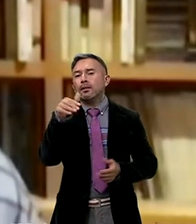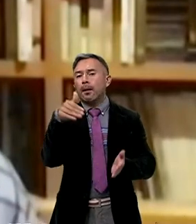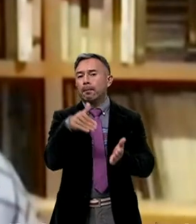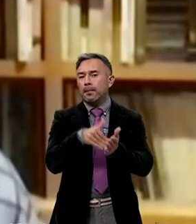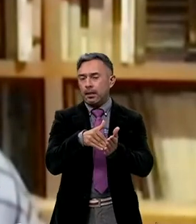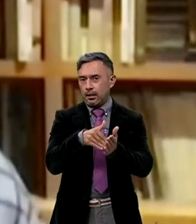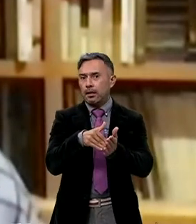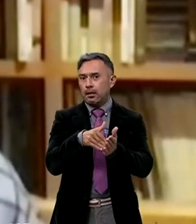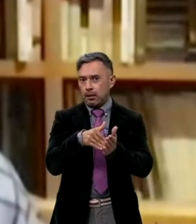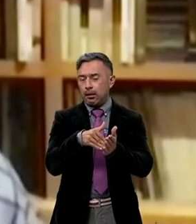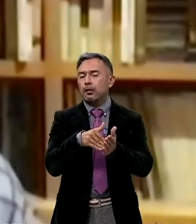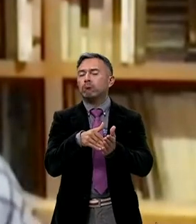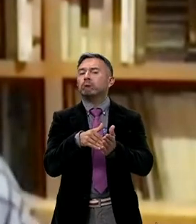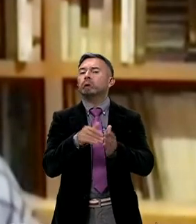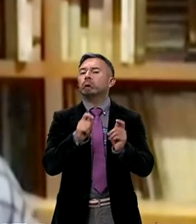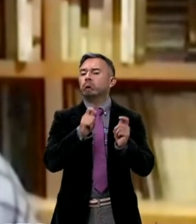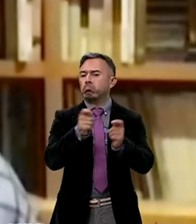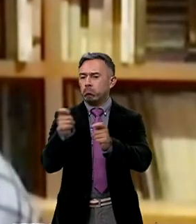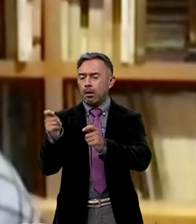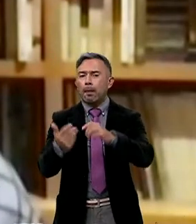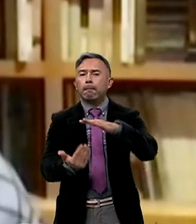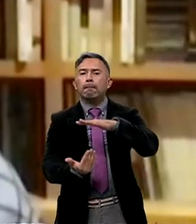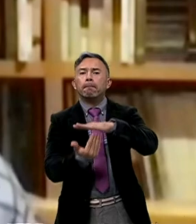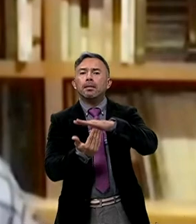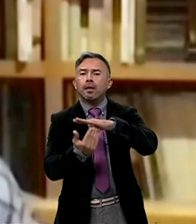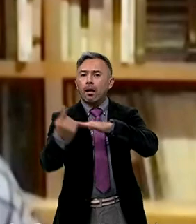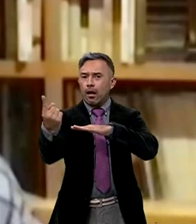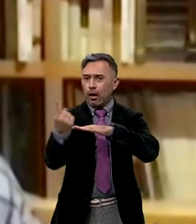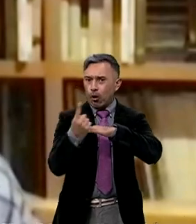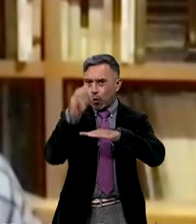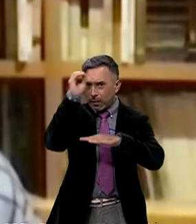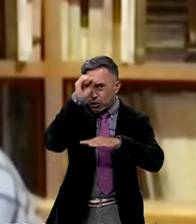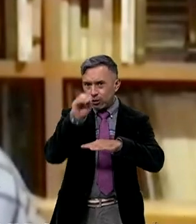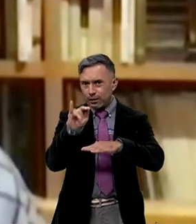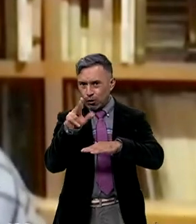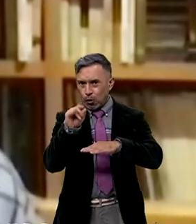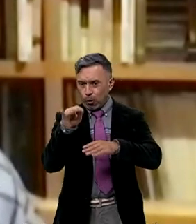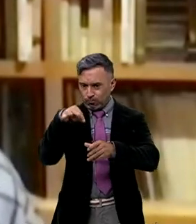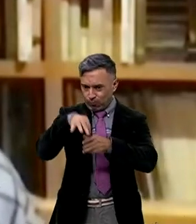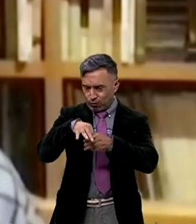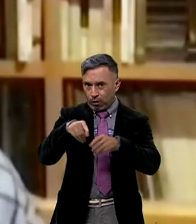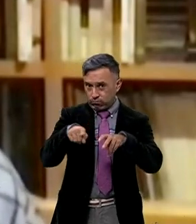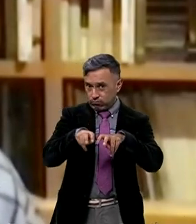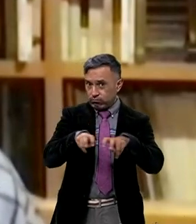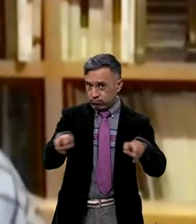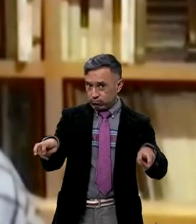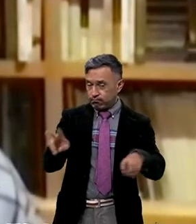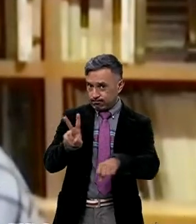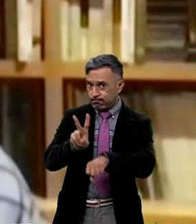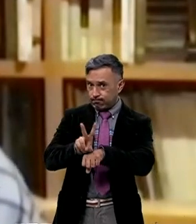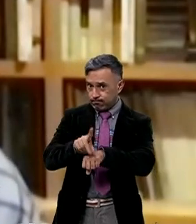al frente de las mesas receptoras de las opiniones d